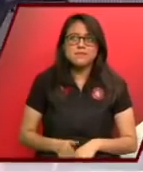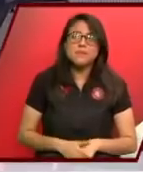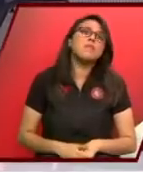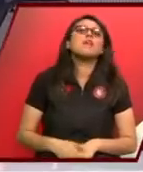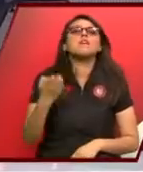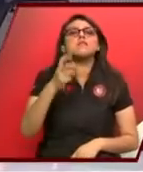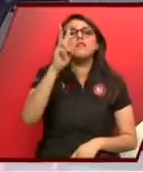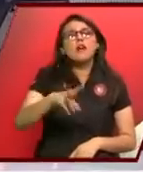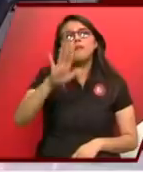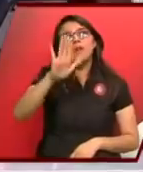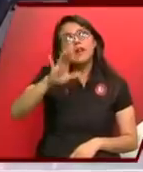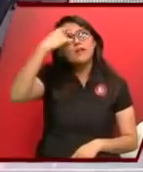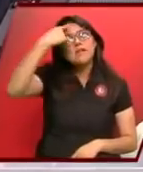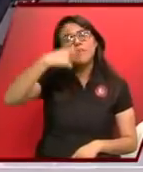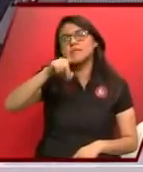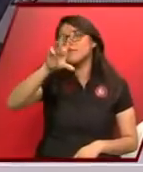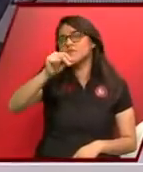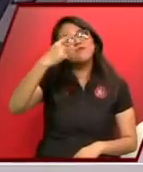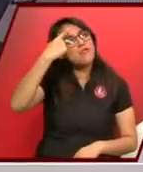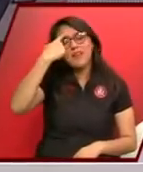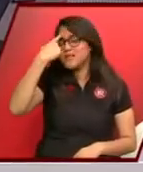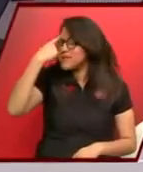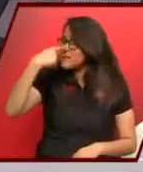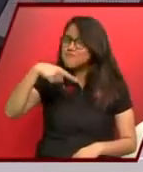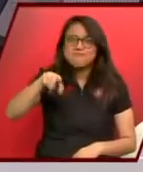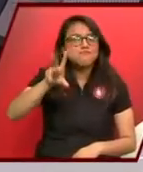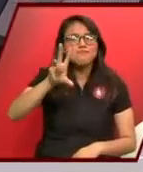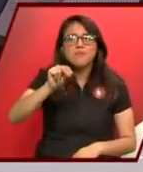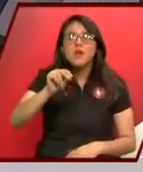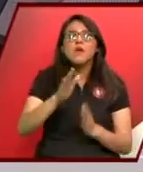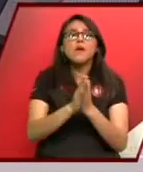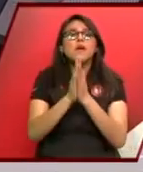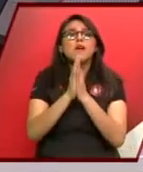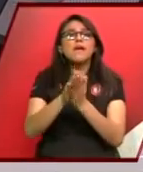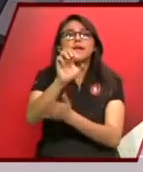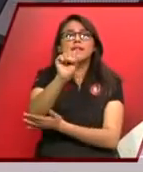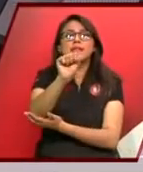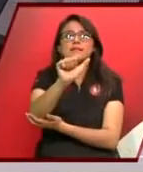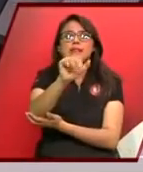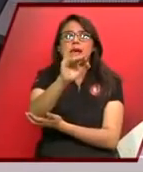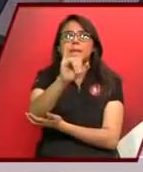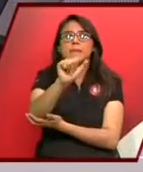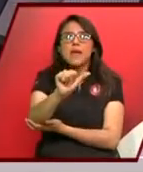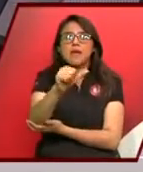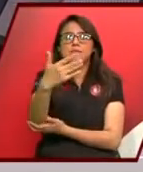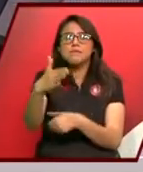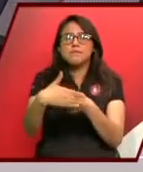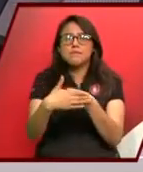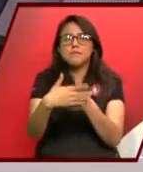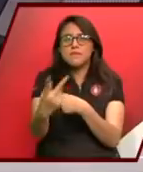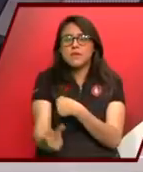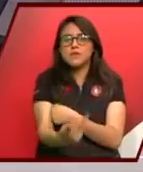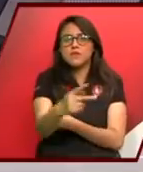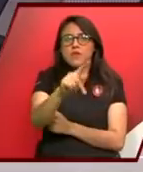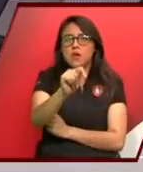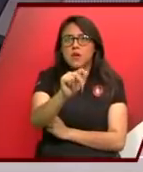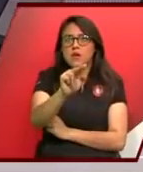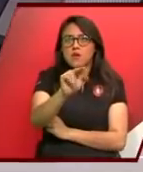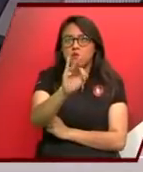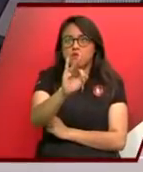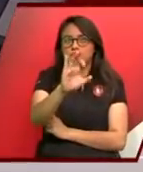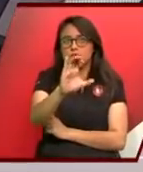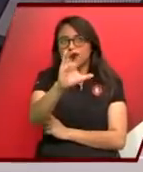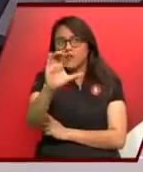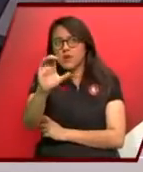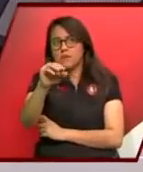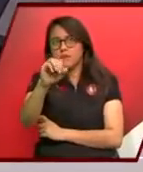Esas cosas que parecen tan fáciles no son fáciles. Mejor pedimos a mi apoyo a tu fin, Miguel Ortega, director general del Instituto Mexicano de Seguros Sociales, a quien